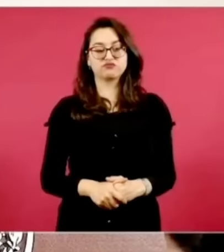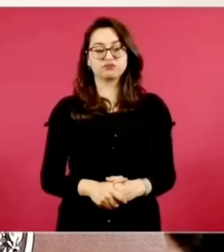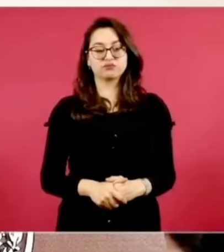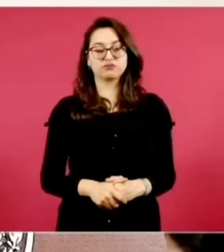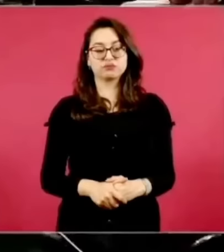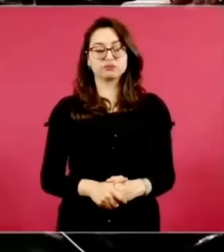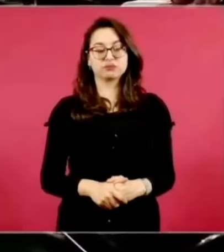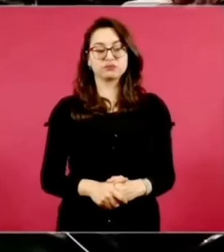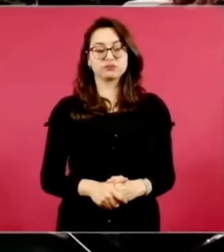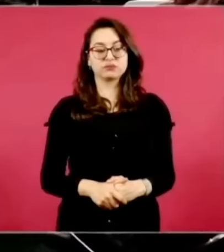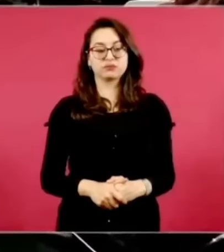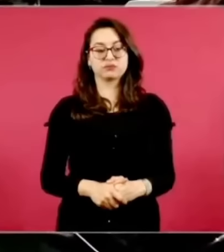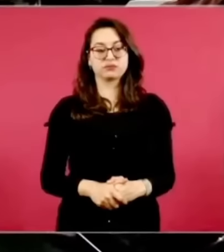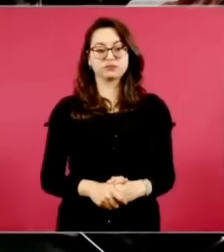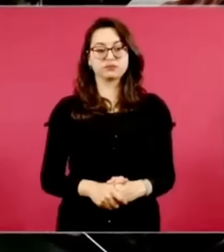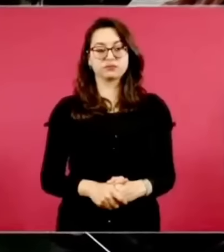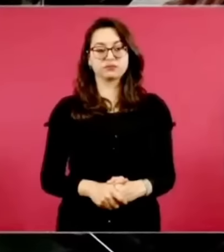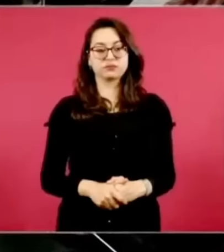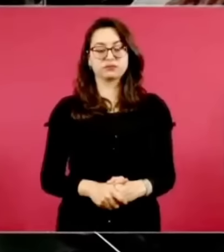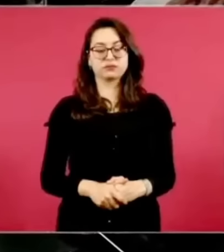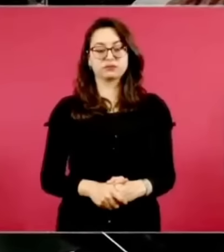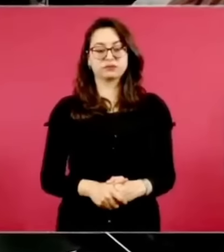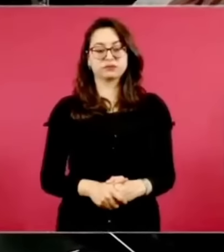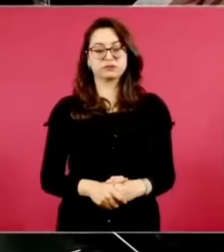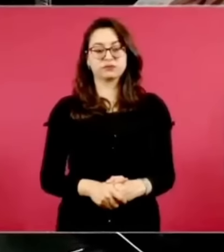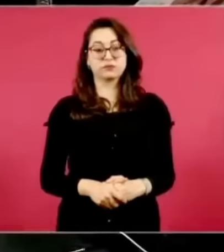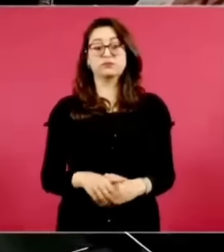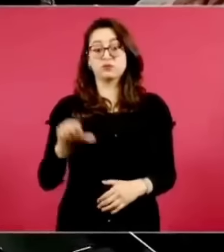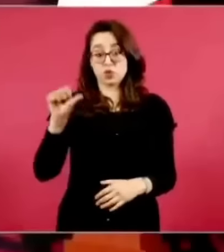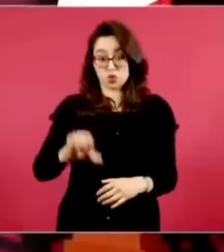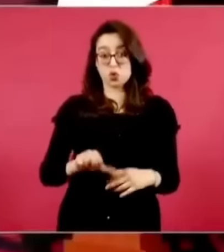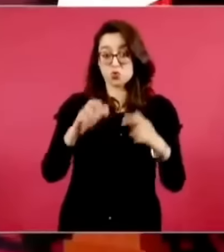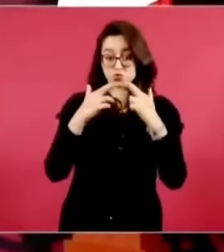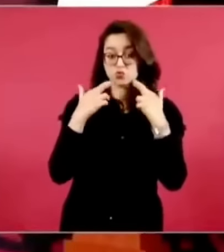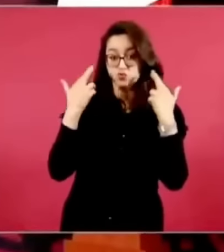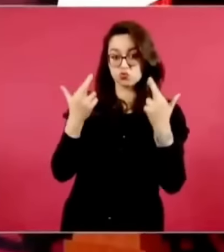Oaxaca ya pronto hoy va a haber una reunión verdad